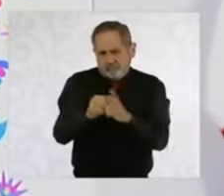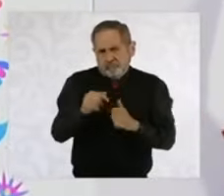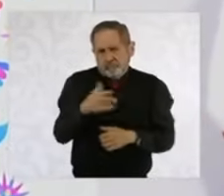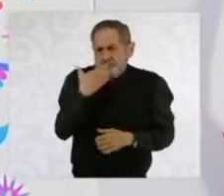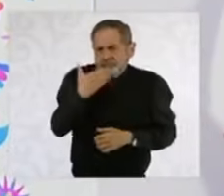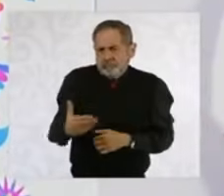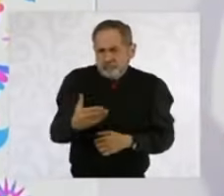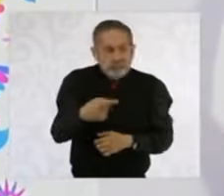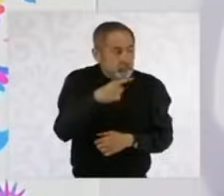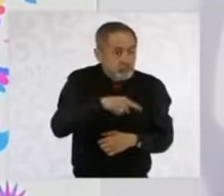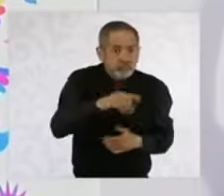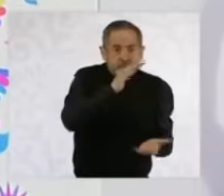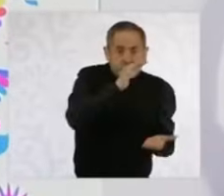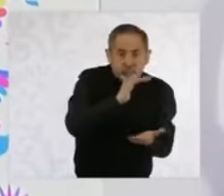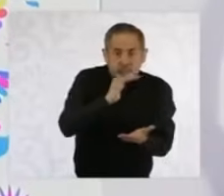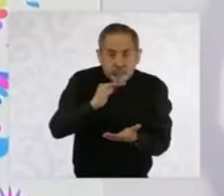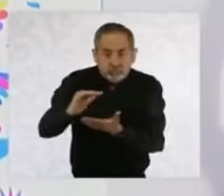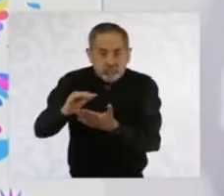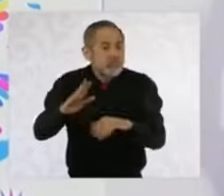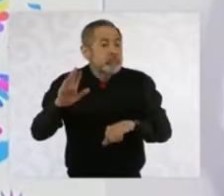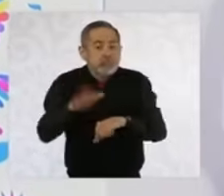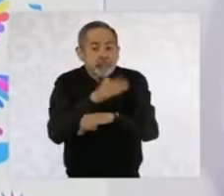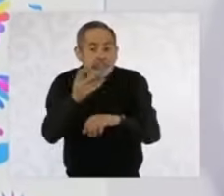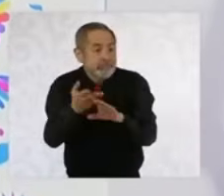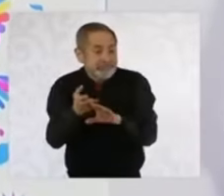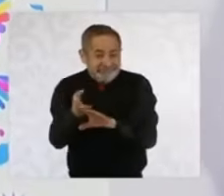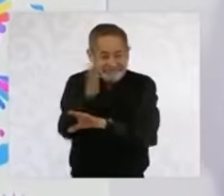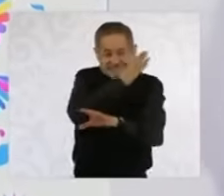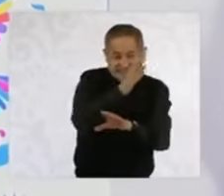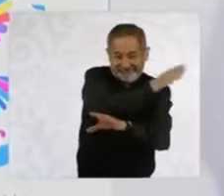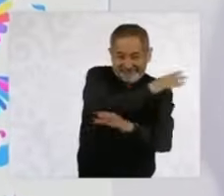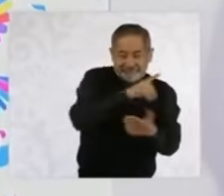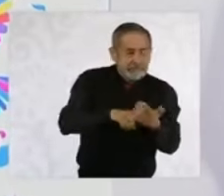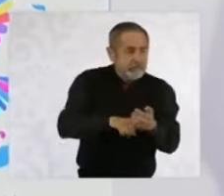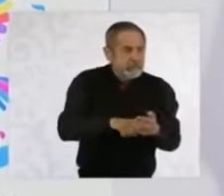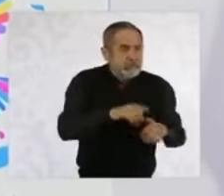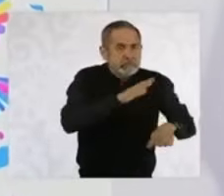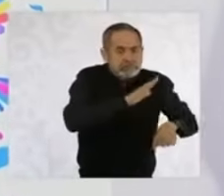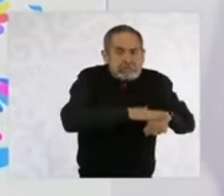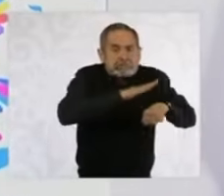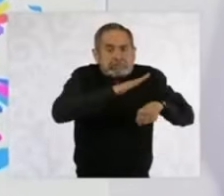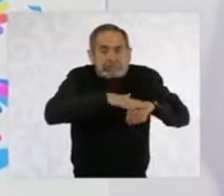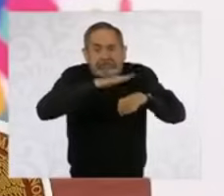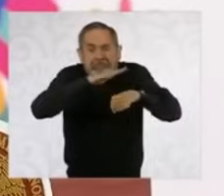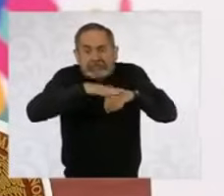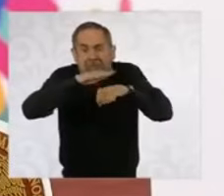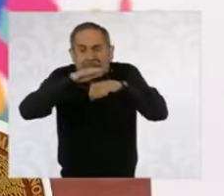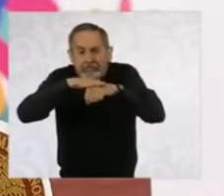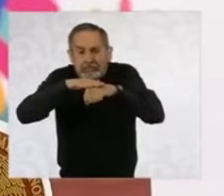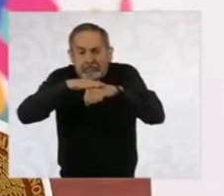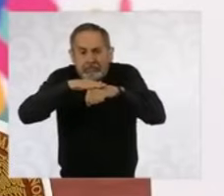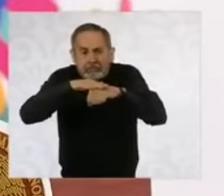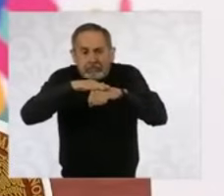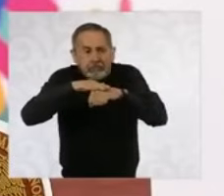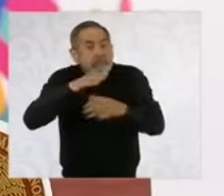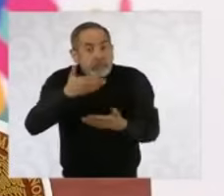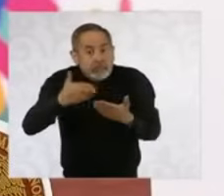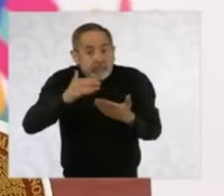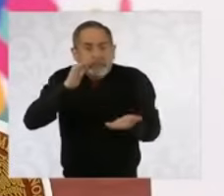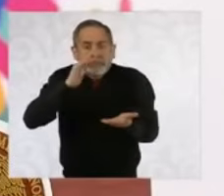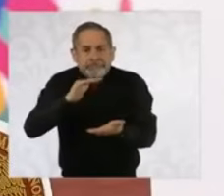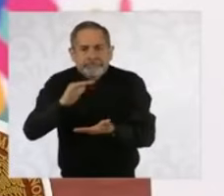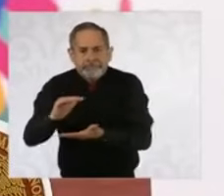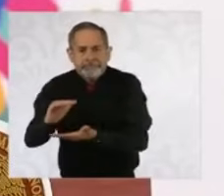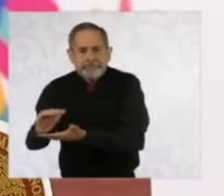Y el gran logro fue cambiar la tendencia. O sea, por eso yo digo, imagínense que no hubiera llegado el presidente López